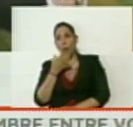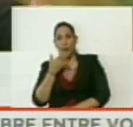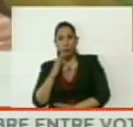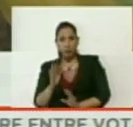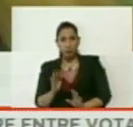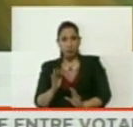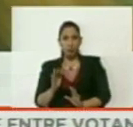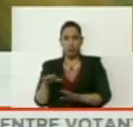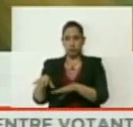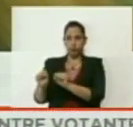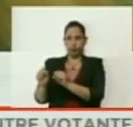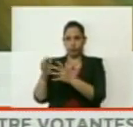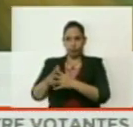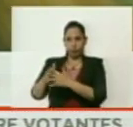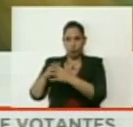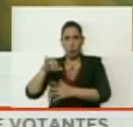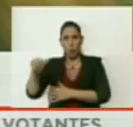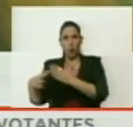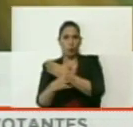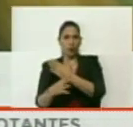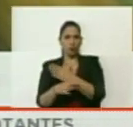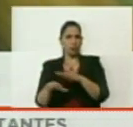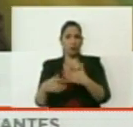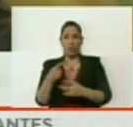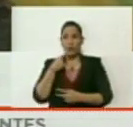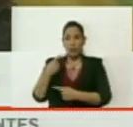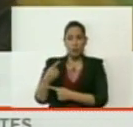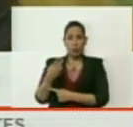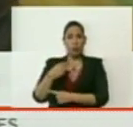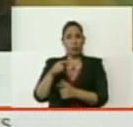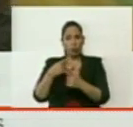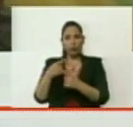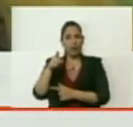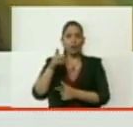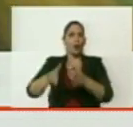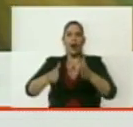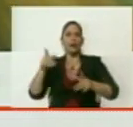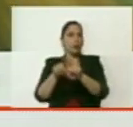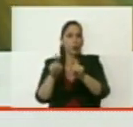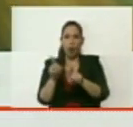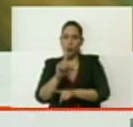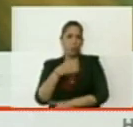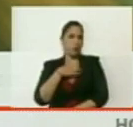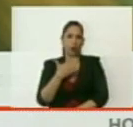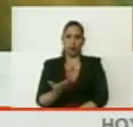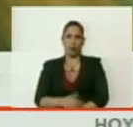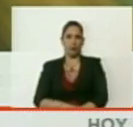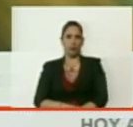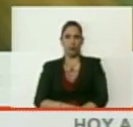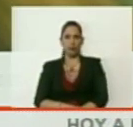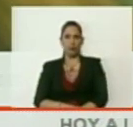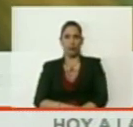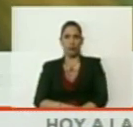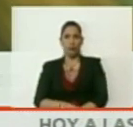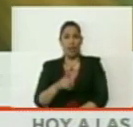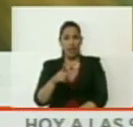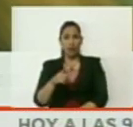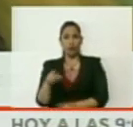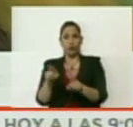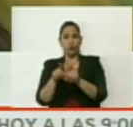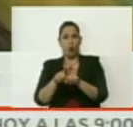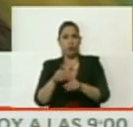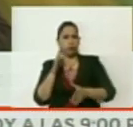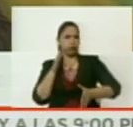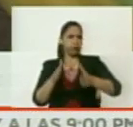el imperialismo con Guaidó. Y se lo dijimos entonces, no es una carrera de 100 metros planos, es un maratón